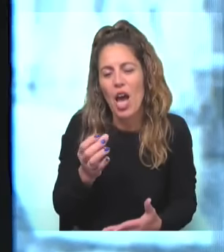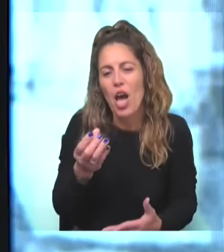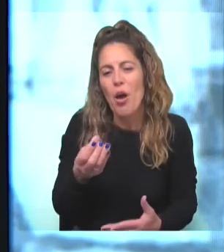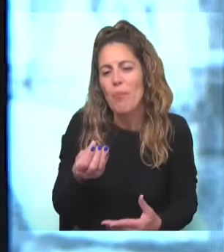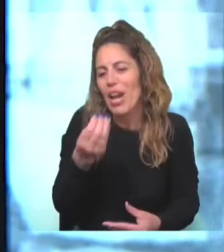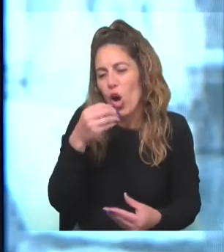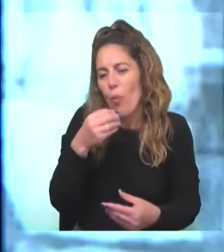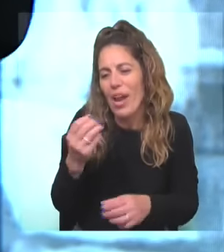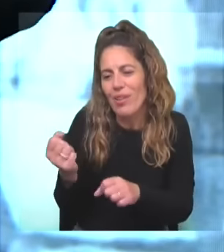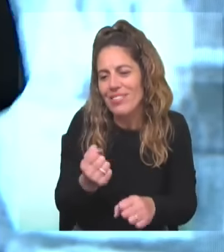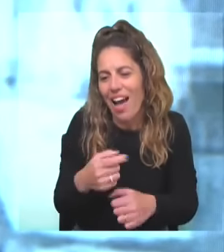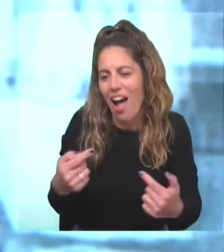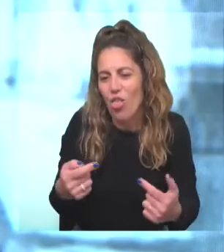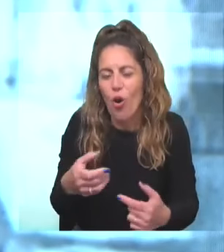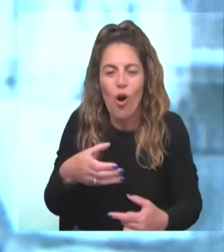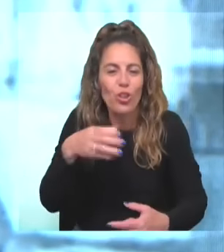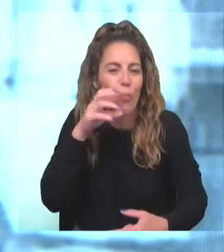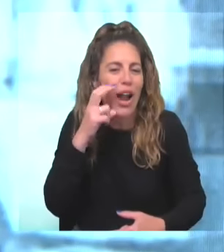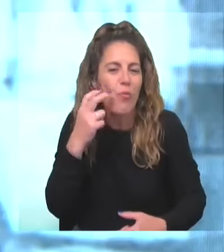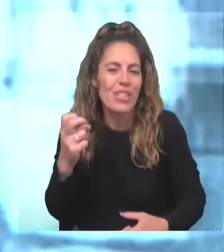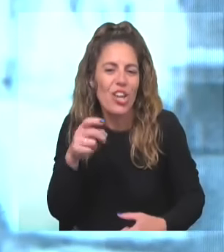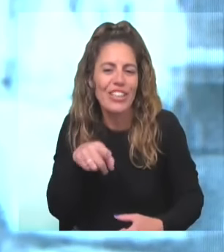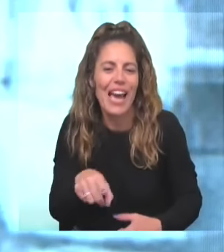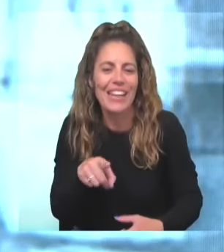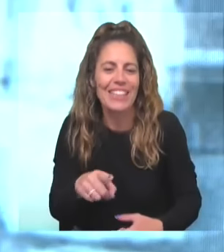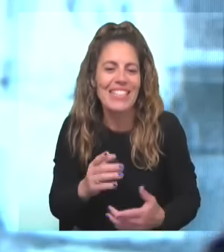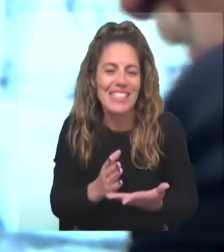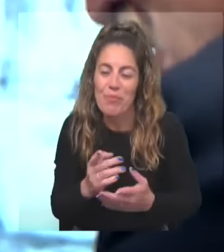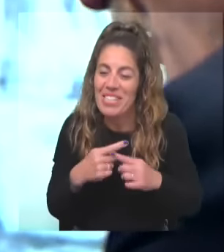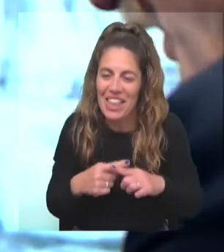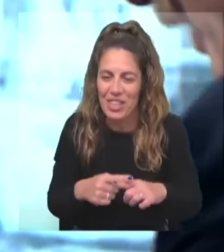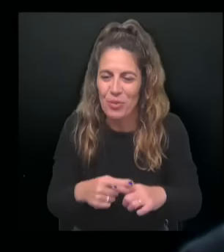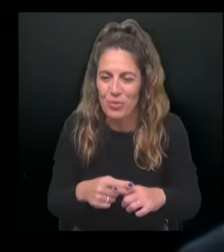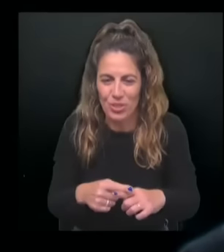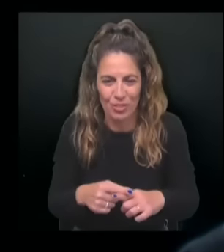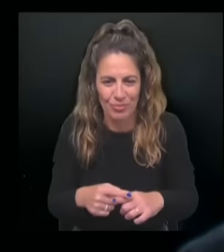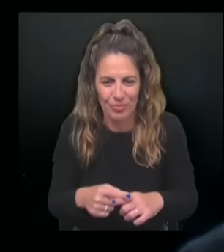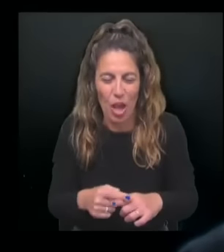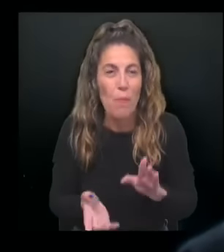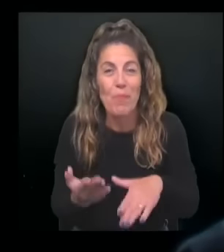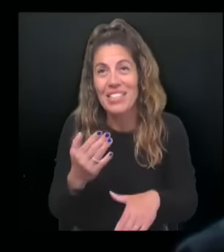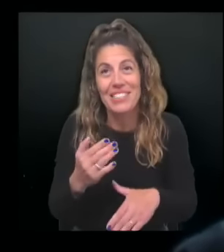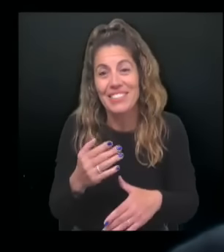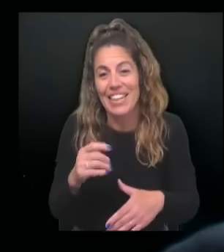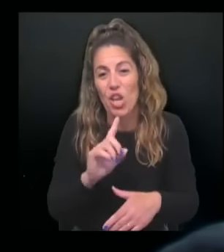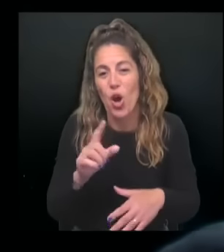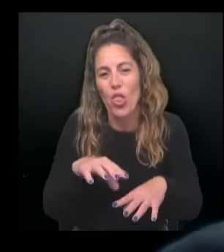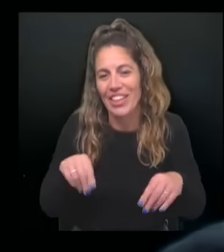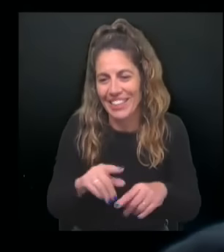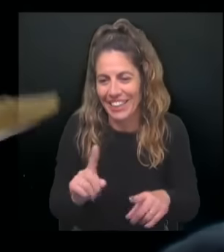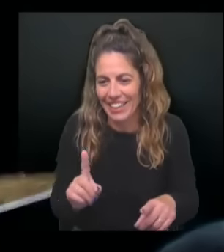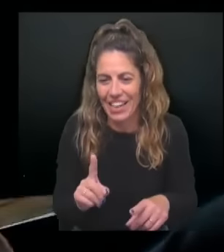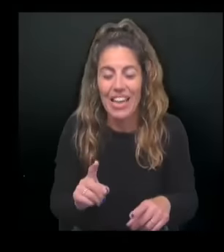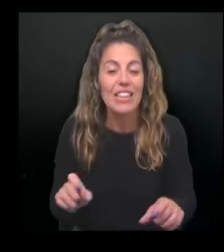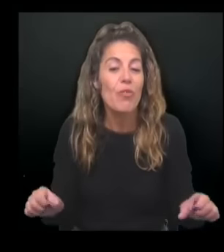un vino con Perico, y ahí sí irnos a discusiones más bueno, metafísicas. Tengo que hacer el cierre. Uy. Con esto.